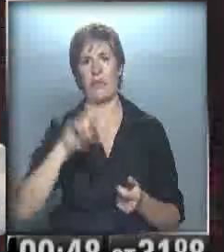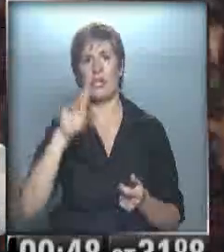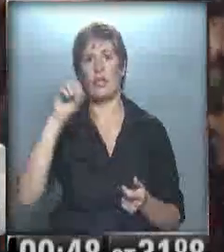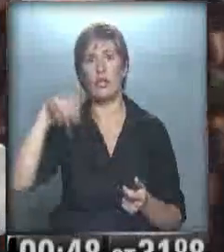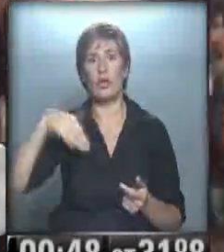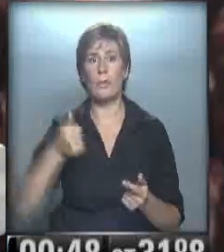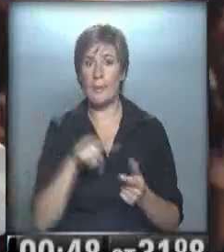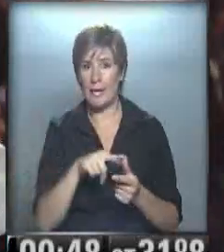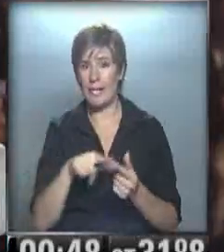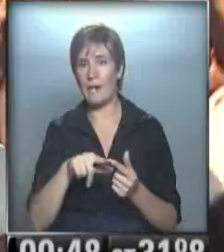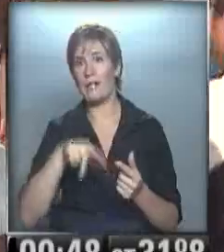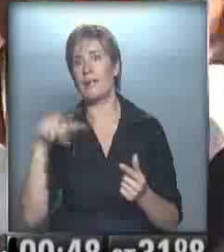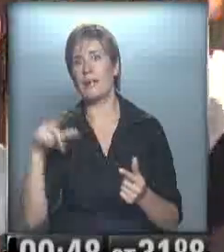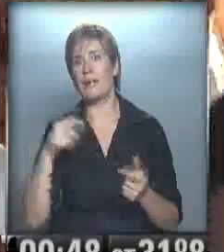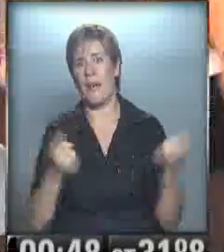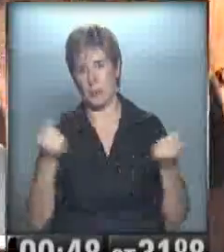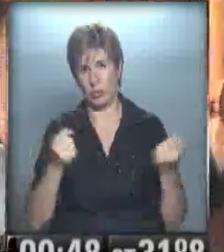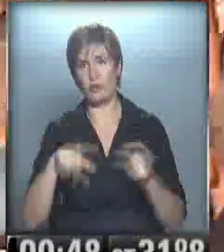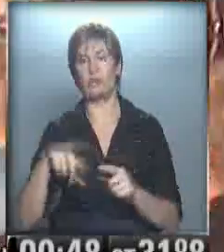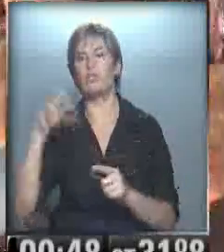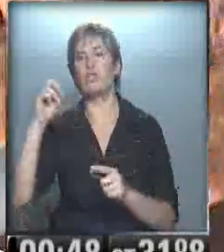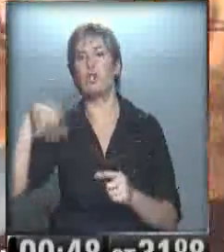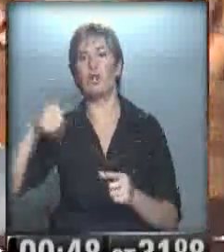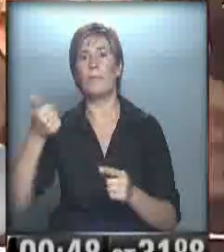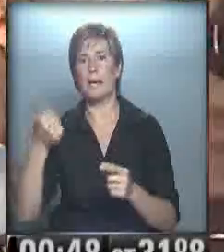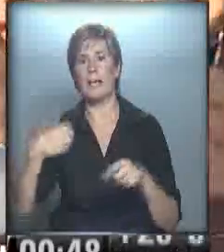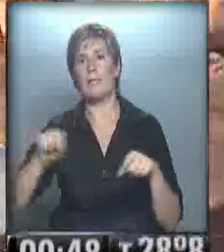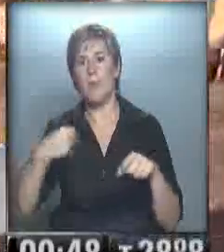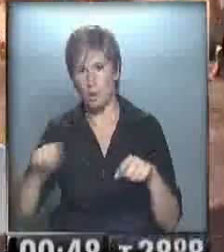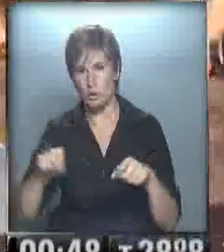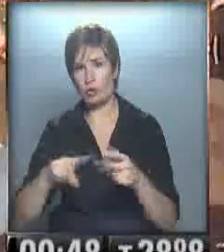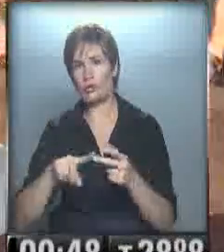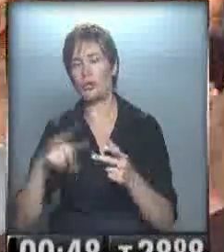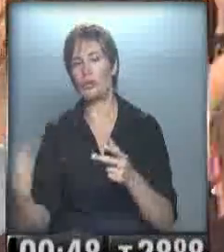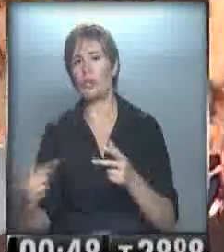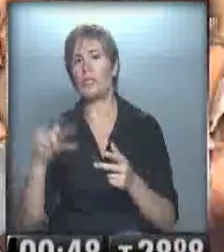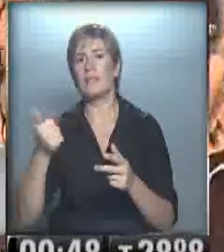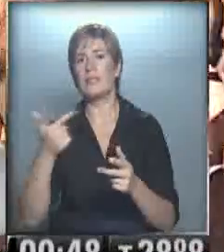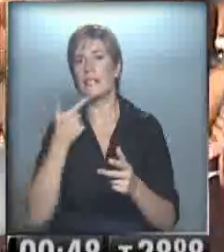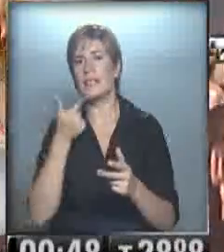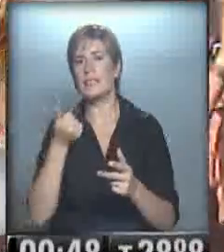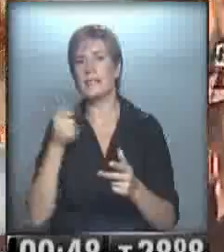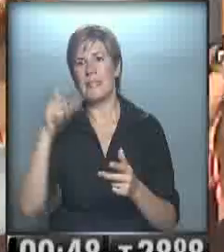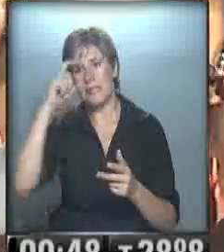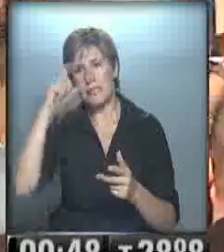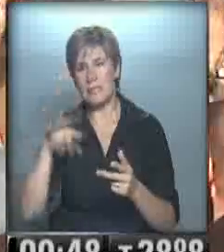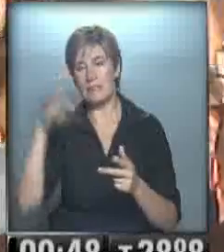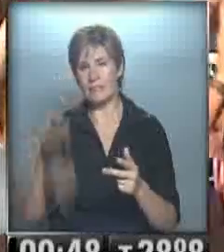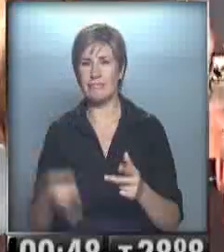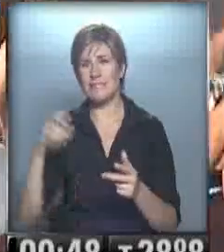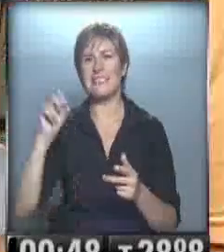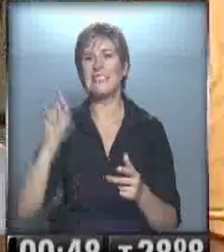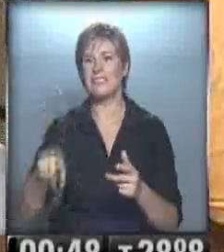autos, como Marc Coma, el español, en motos, y en cuatriciclos dio el gran golpe el chileno, el crédito local,